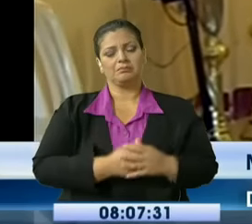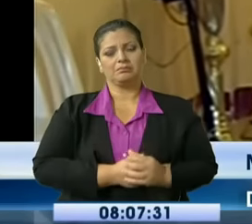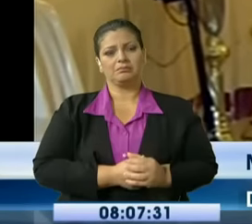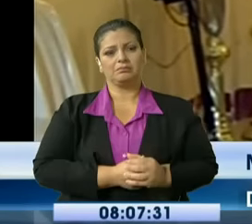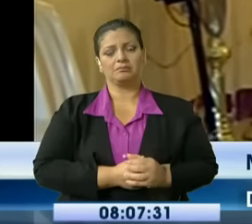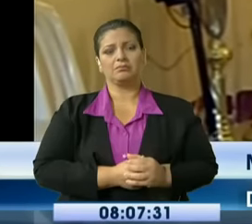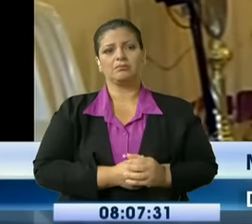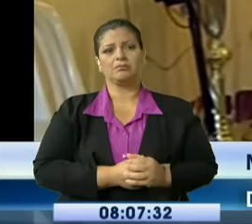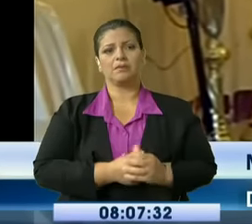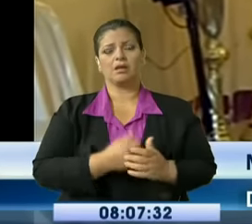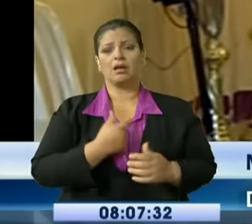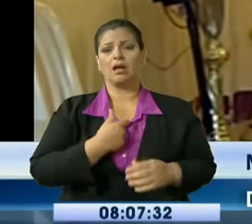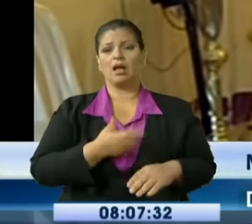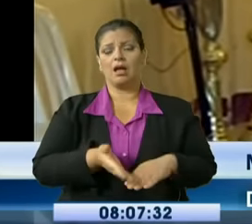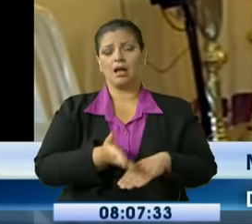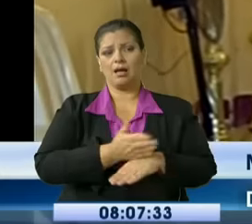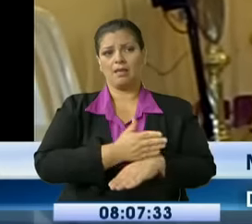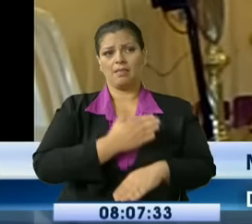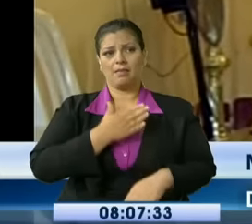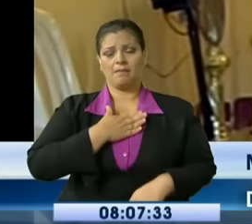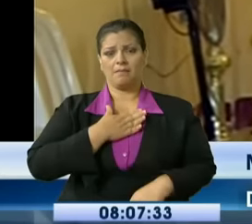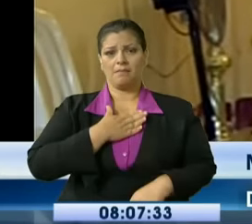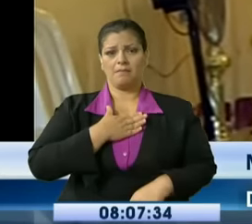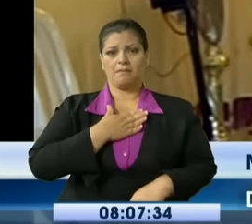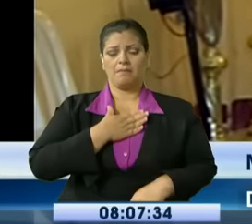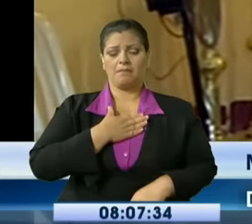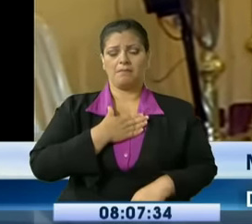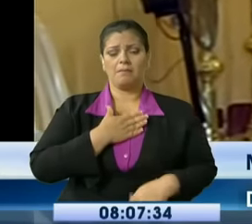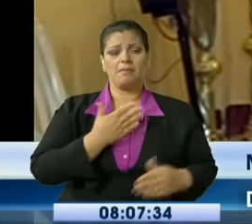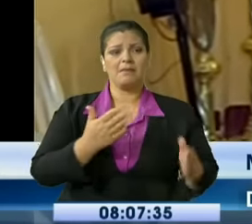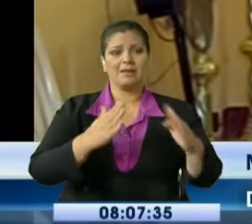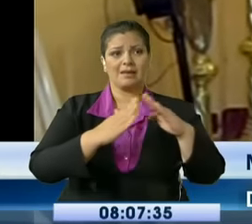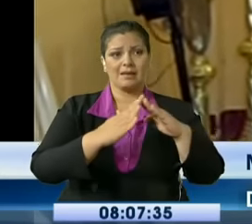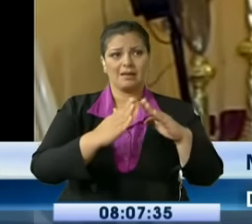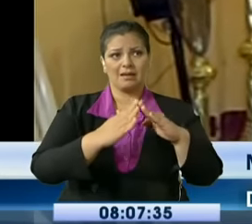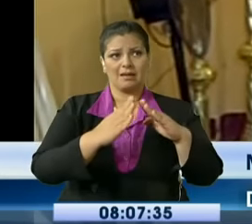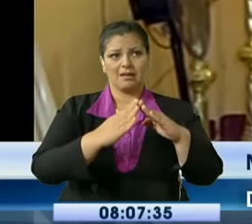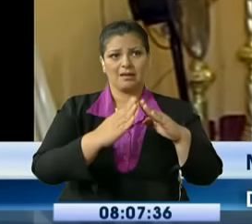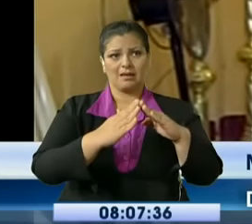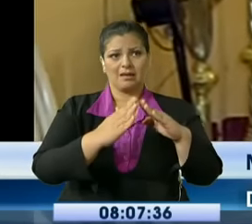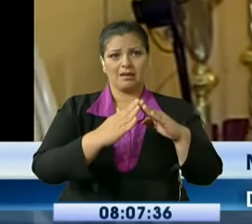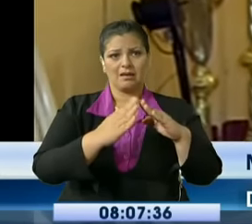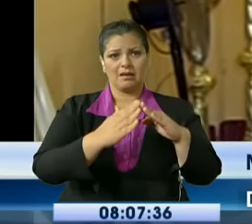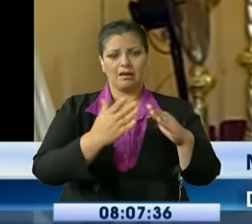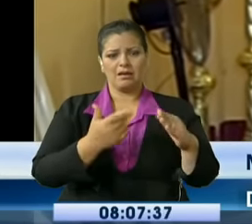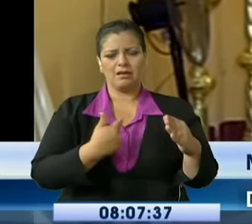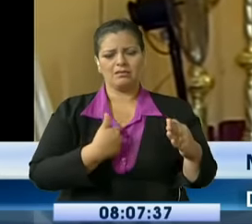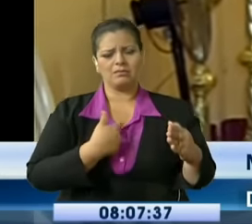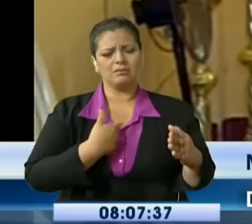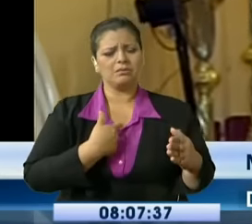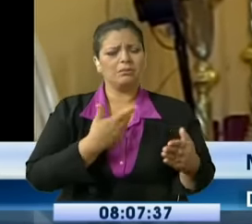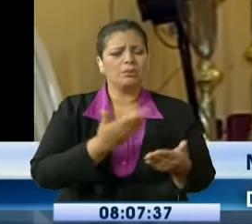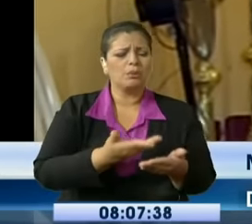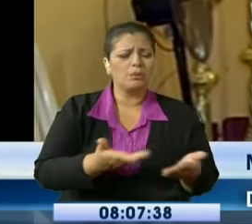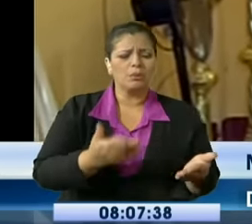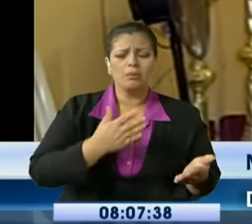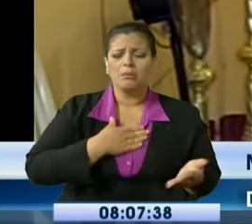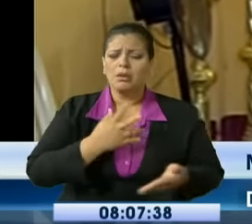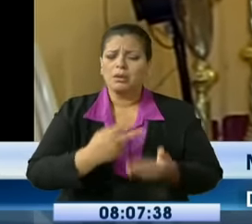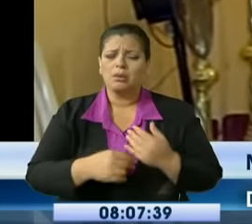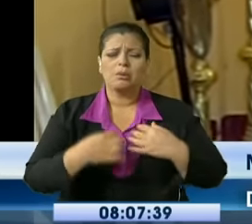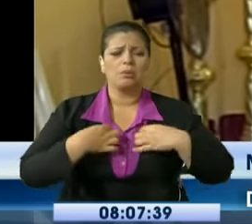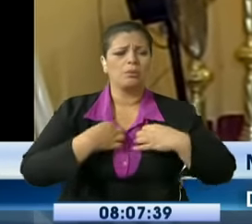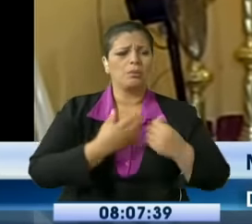y encontré unas cosas que lo que hicieron con mi hijo, que me lo quemaron las manitos. Y hay una cinta y esa casa